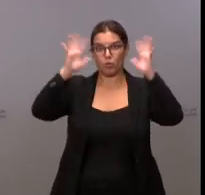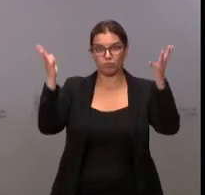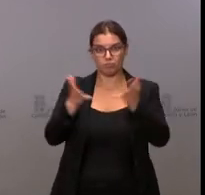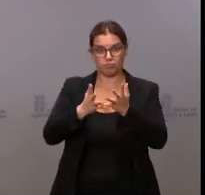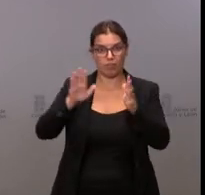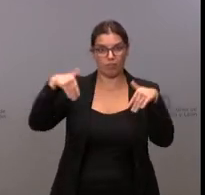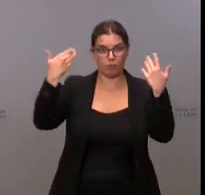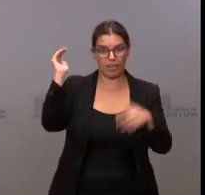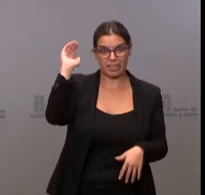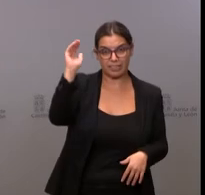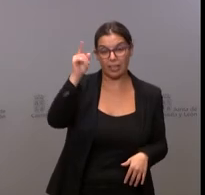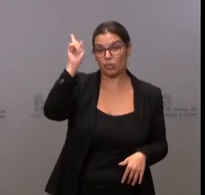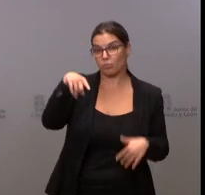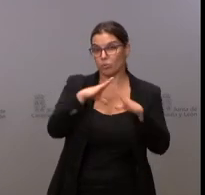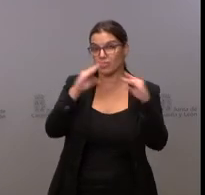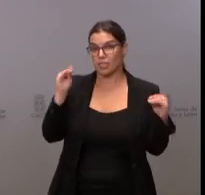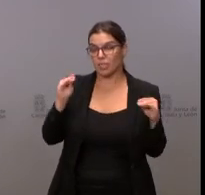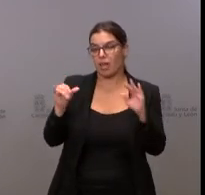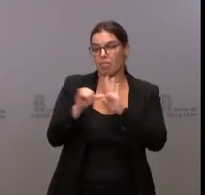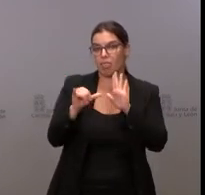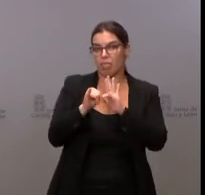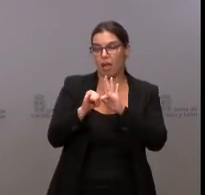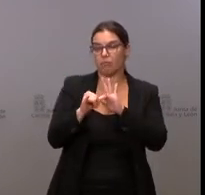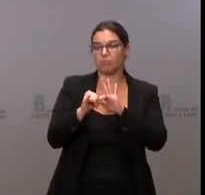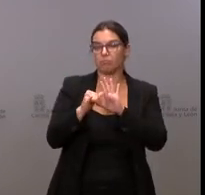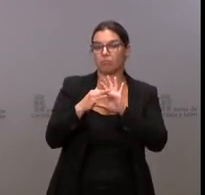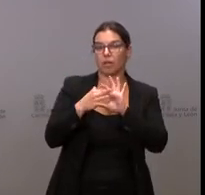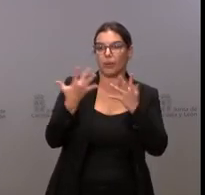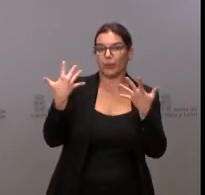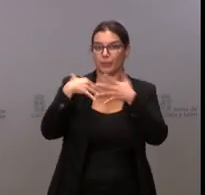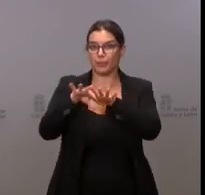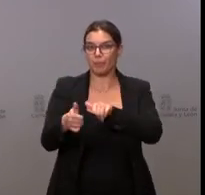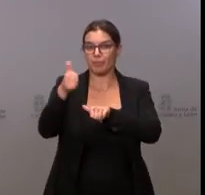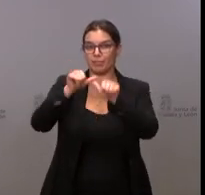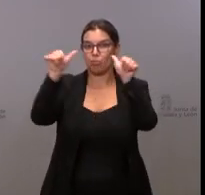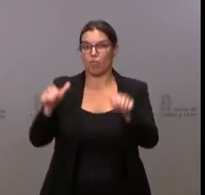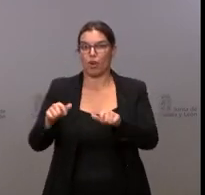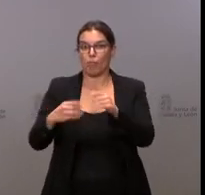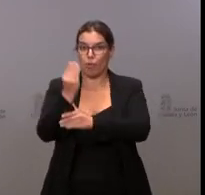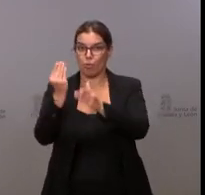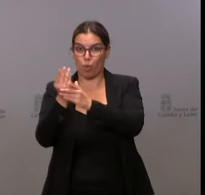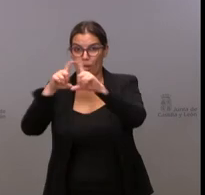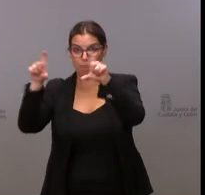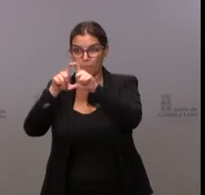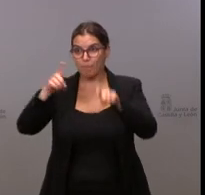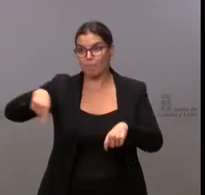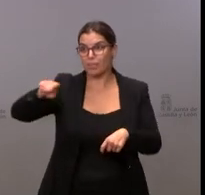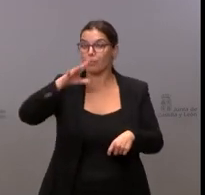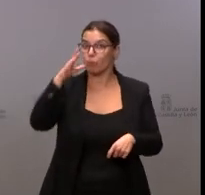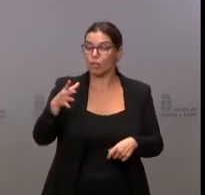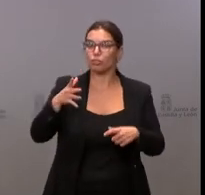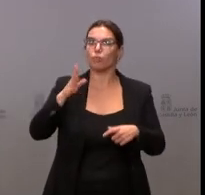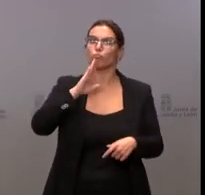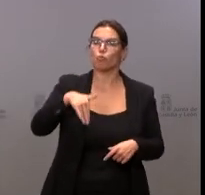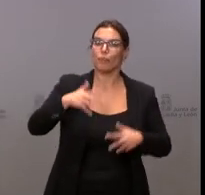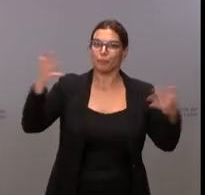una universidad cada vez más cercana al modelo productivo y por eso es conveniente impulsar titulaciones